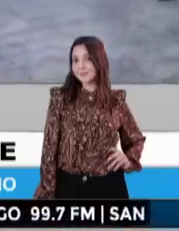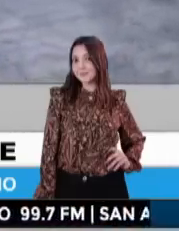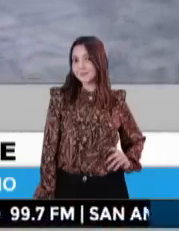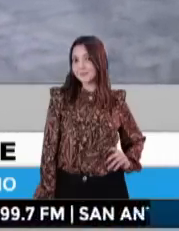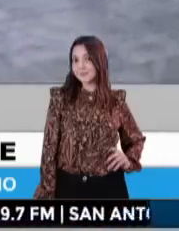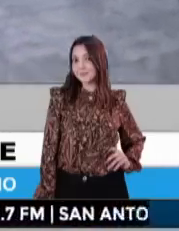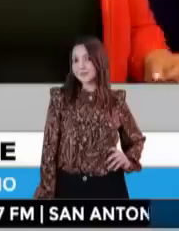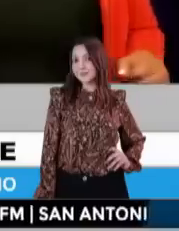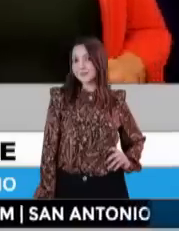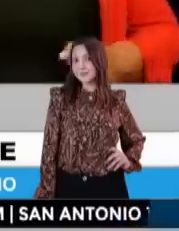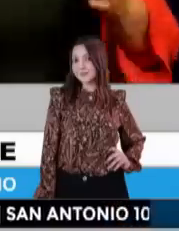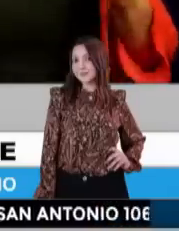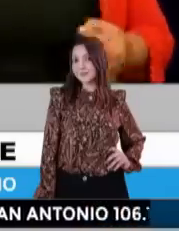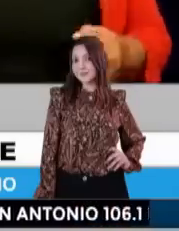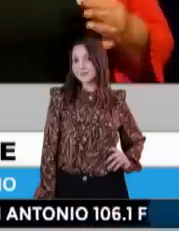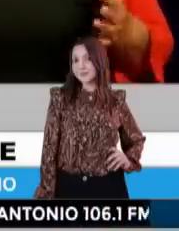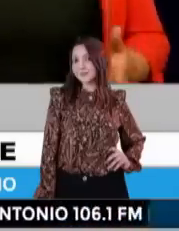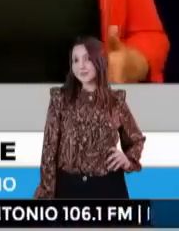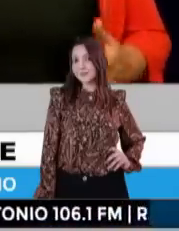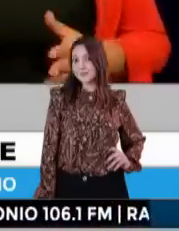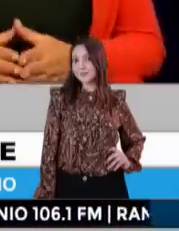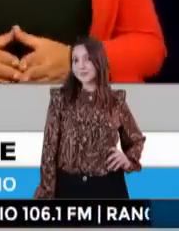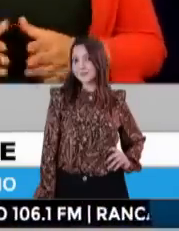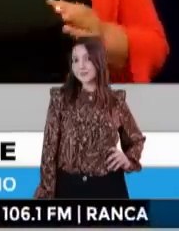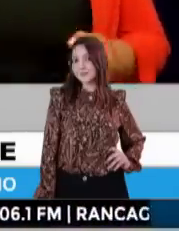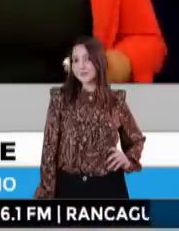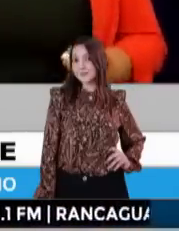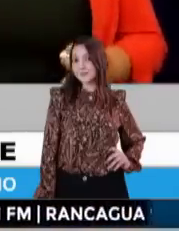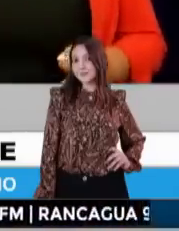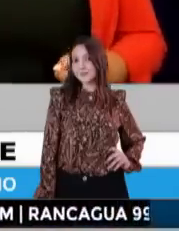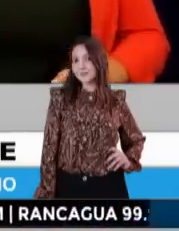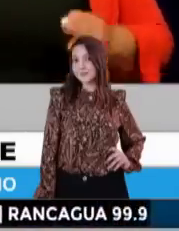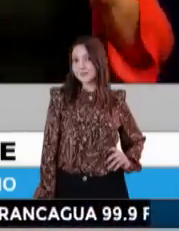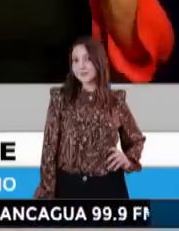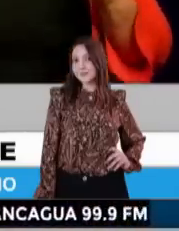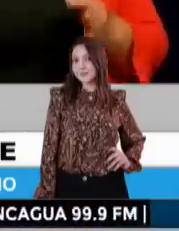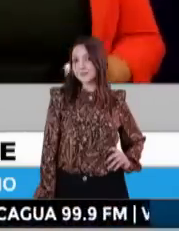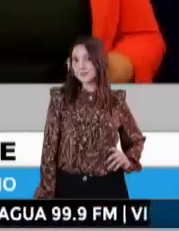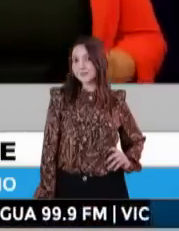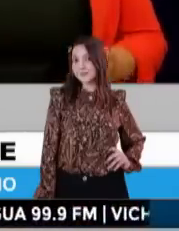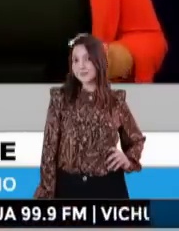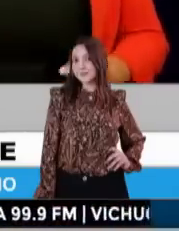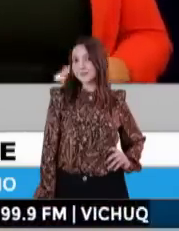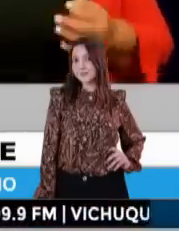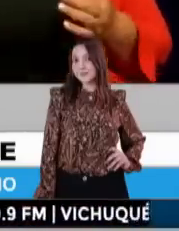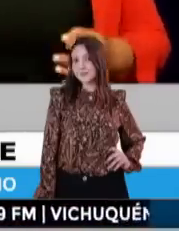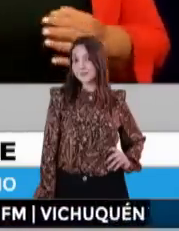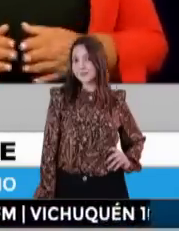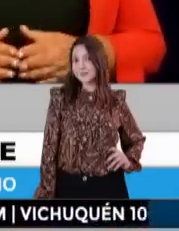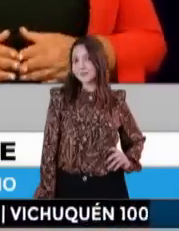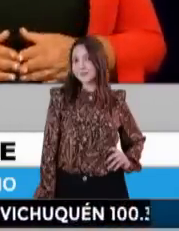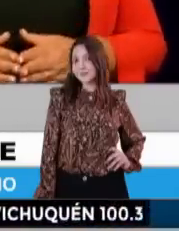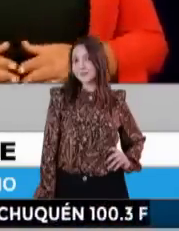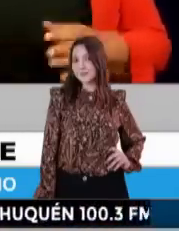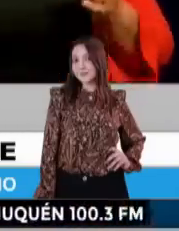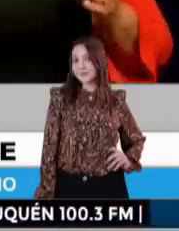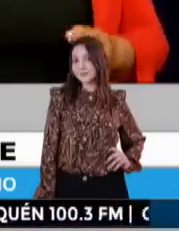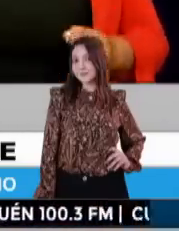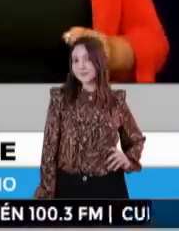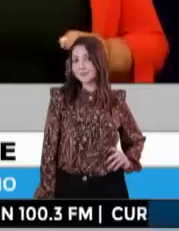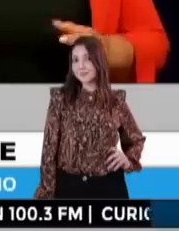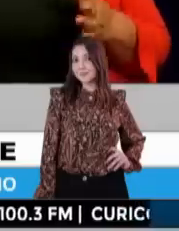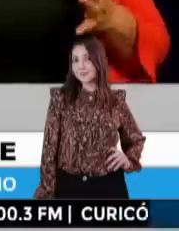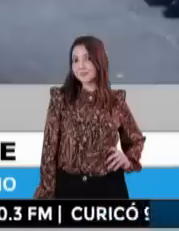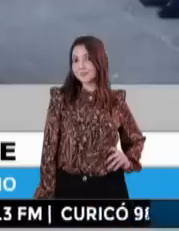correos electrónicos. Hay documentos de este tipo, ¿no?, de inteligencia y estrategia, que se tienen que entregar en